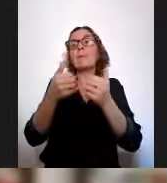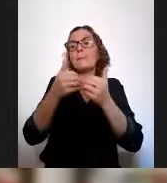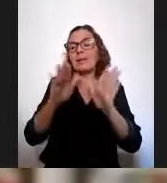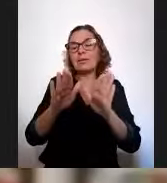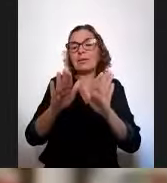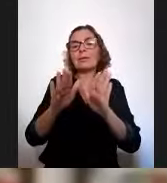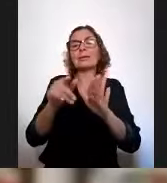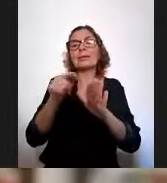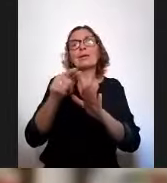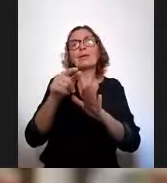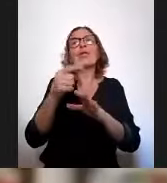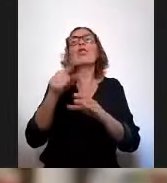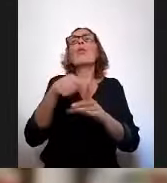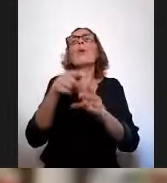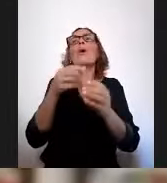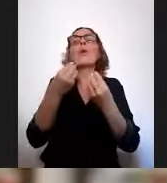clave.